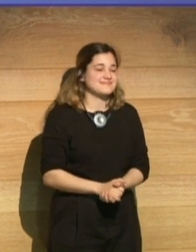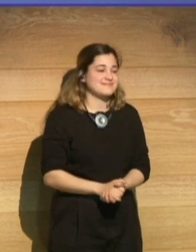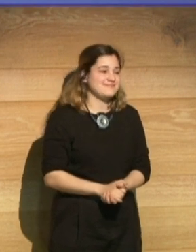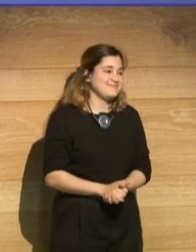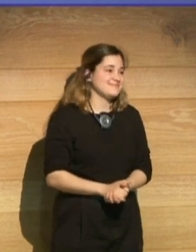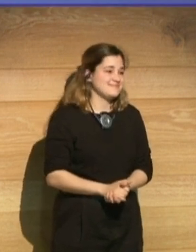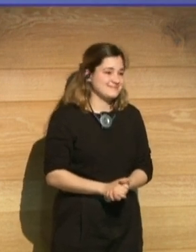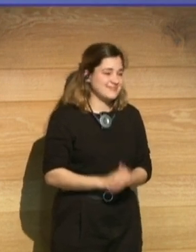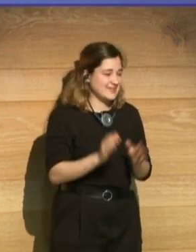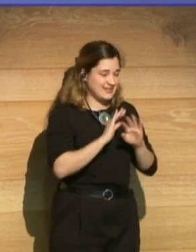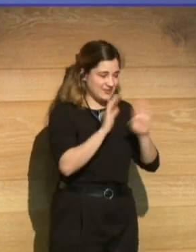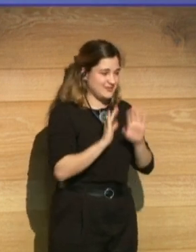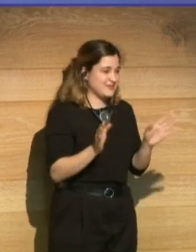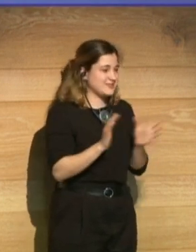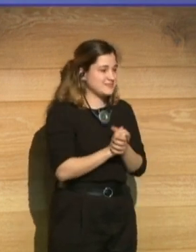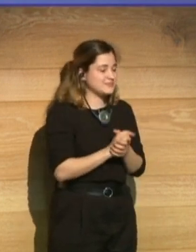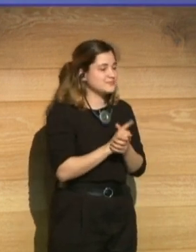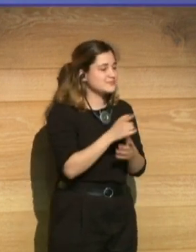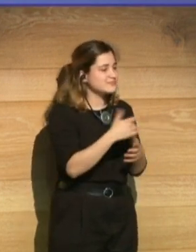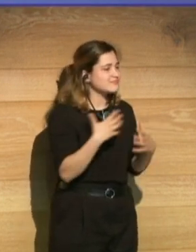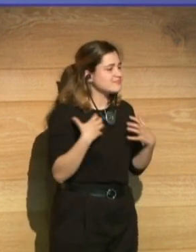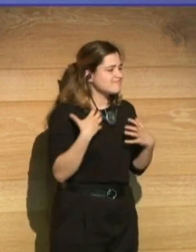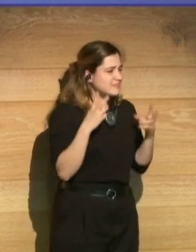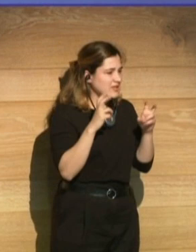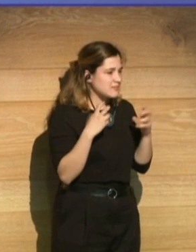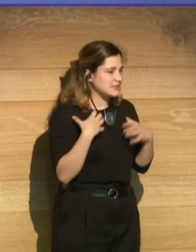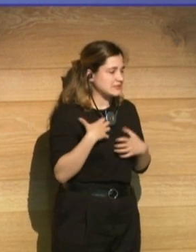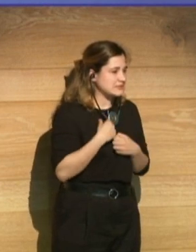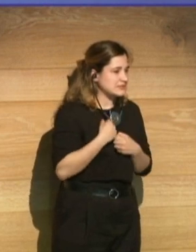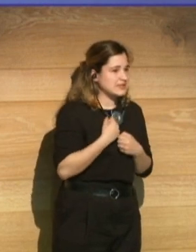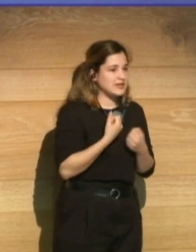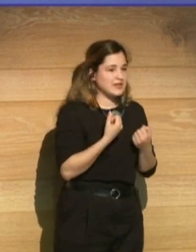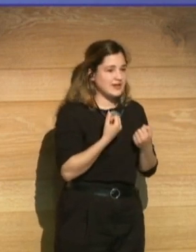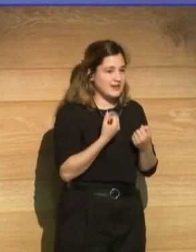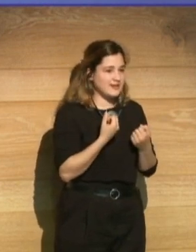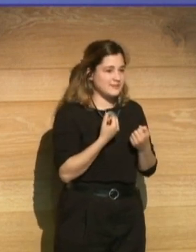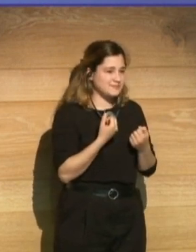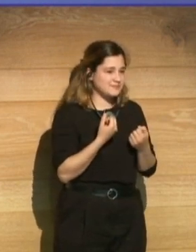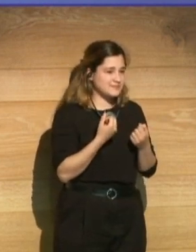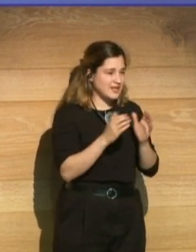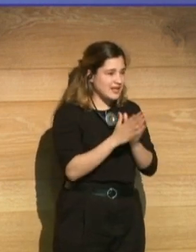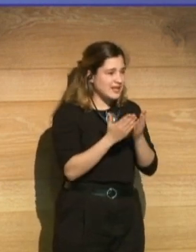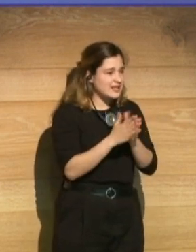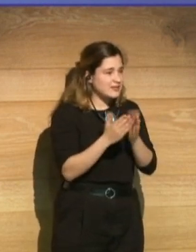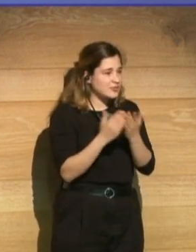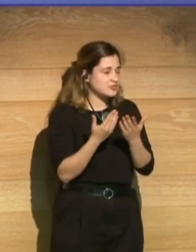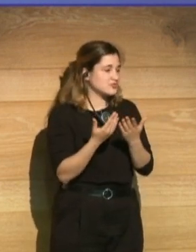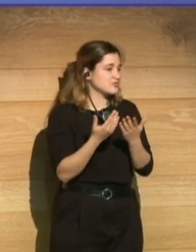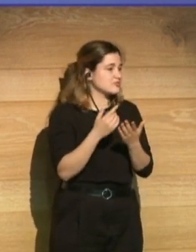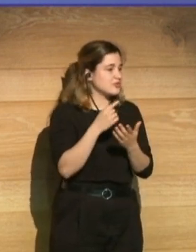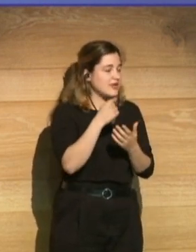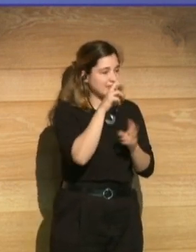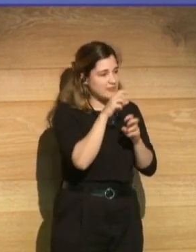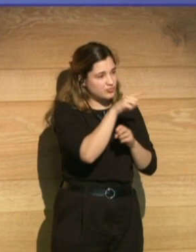Una sola cuestión final. ¿Le abruma la expectativa? ¿Le abruma lo que digan las próximas fajas en los libros de usted?